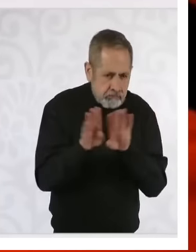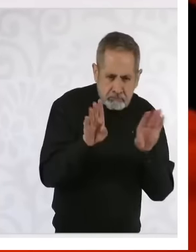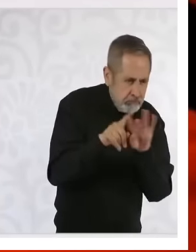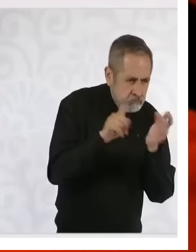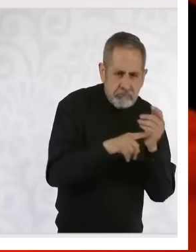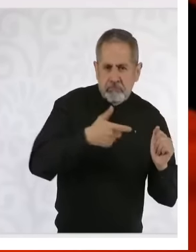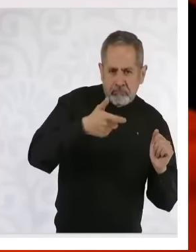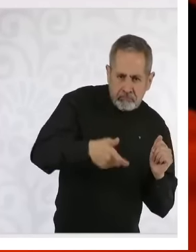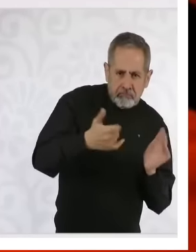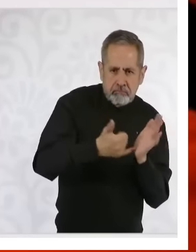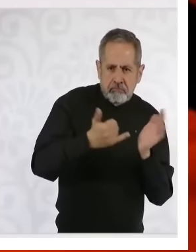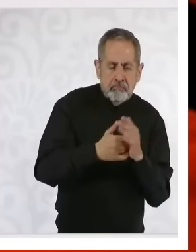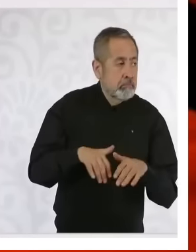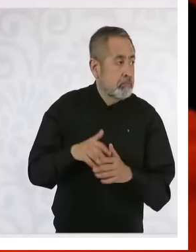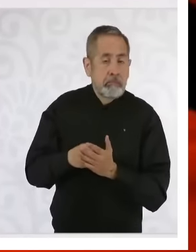de evadir el pago.